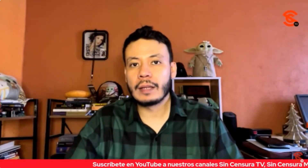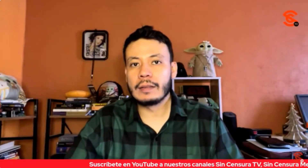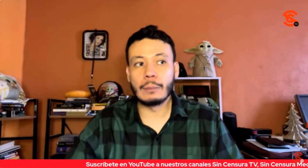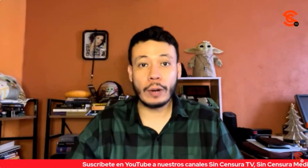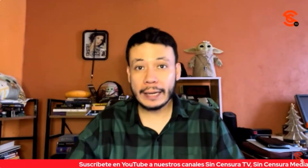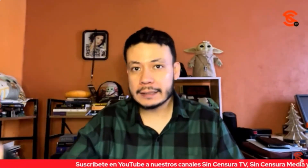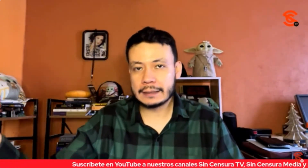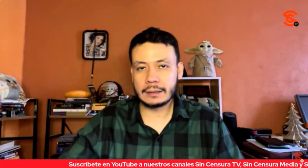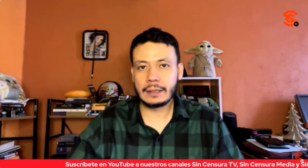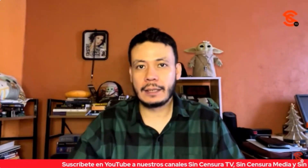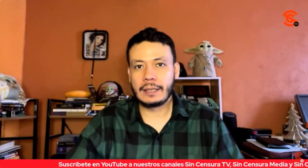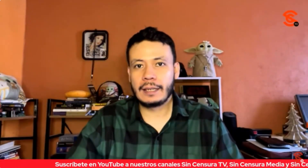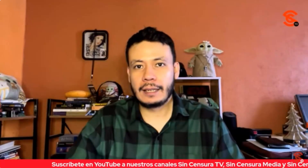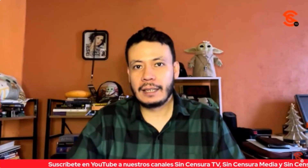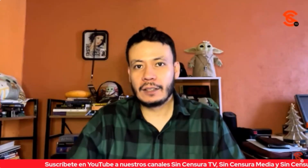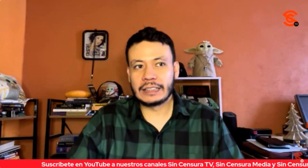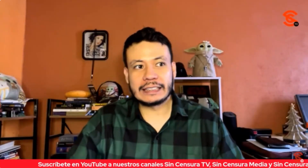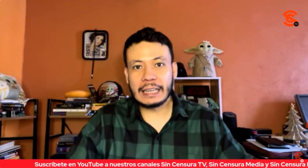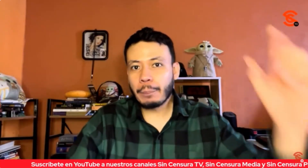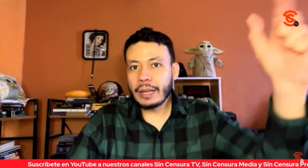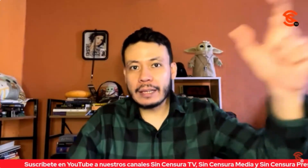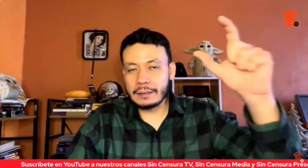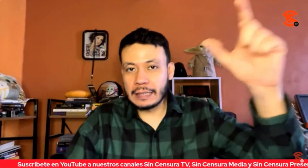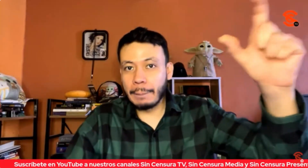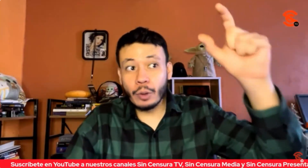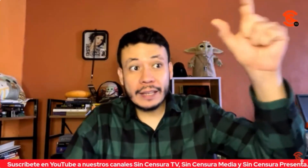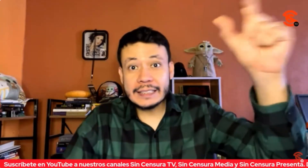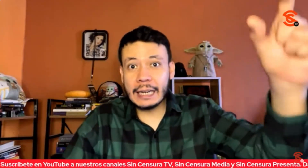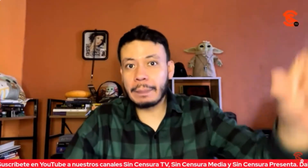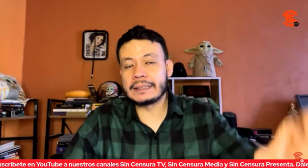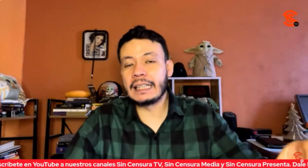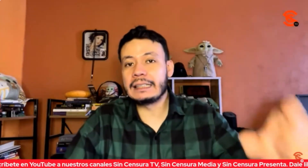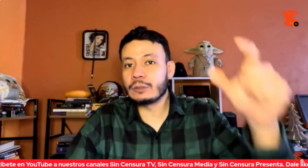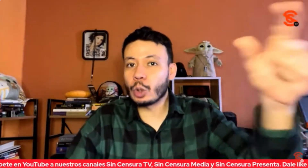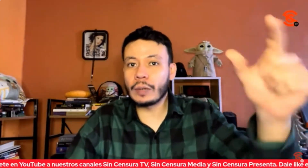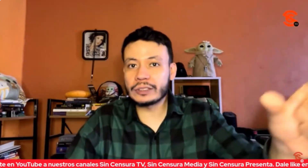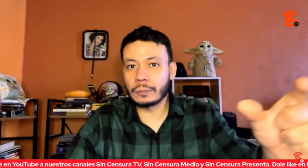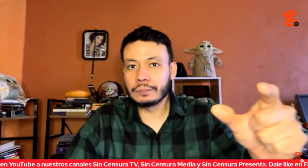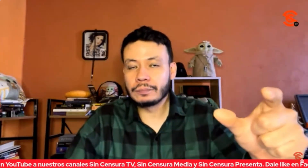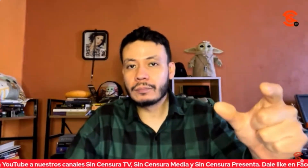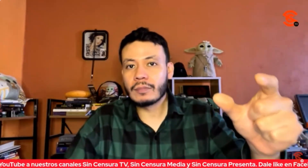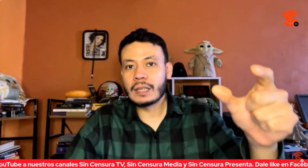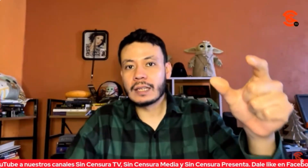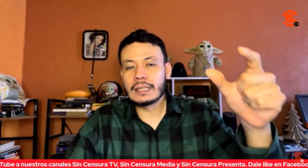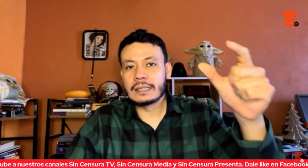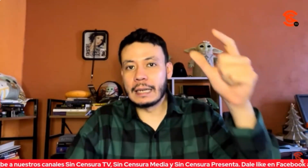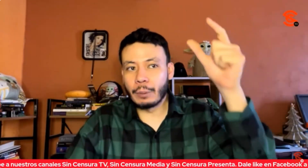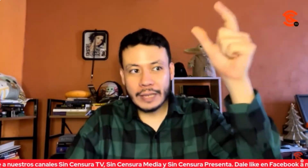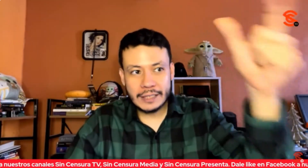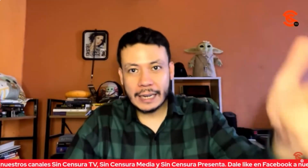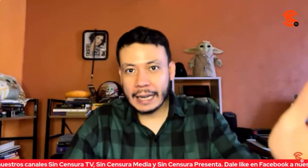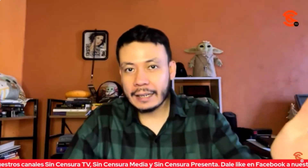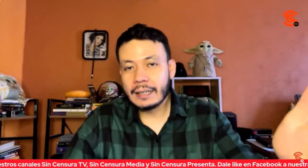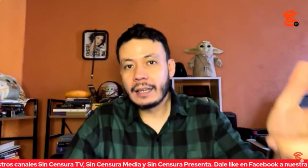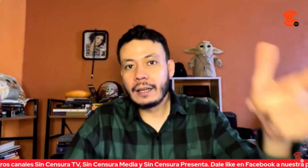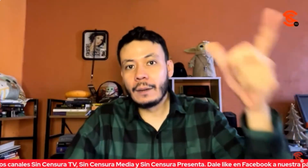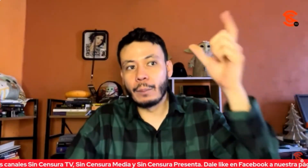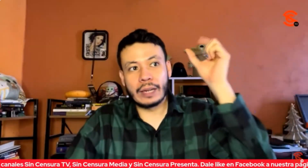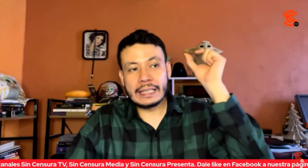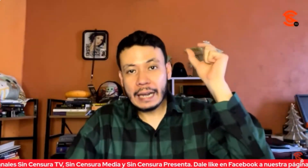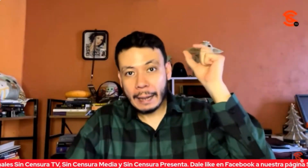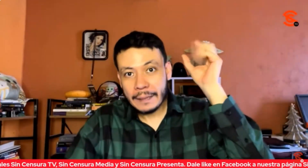¿no? De mujeres. O sea, ya se le podía decir al presidente todo eso. Se le podía